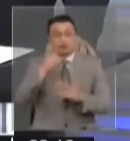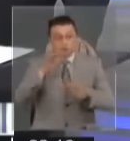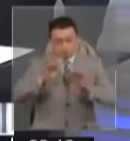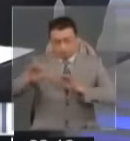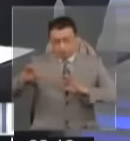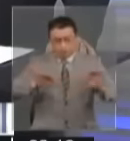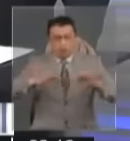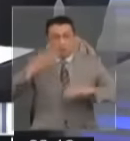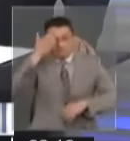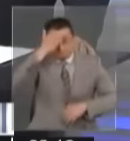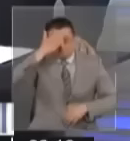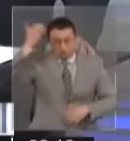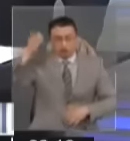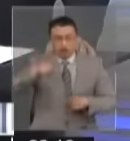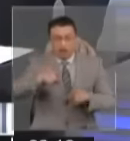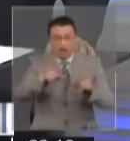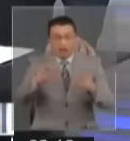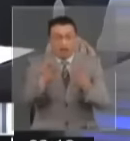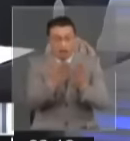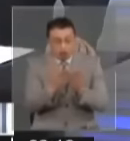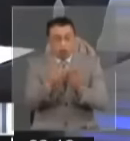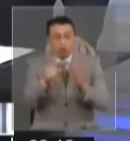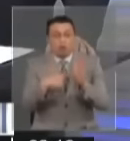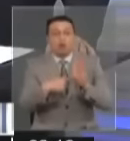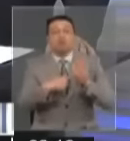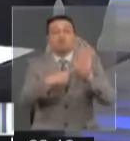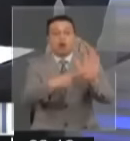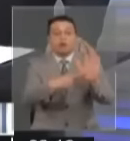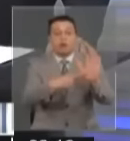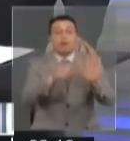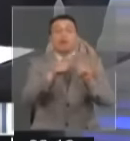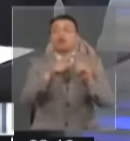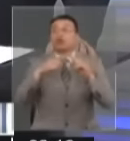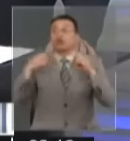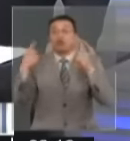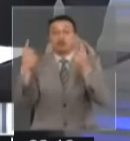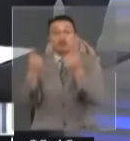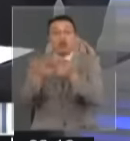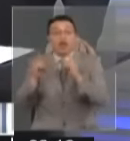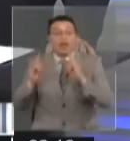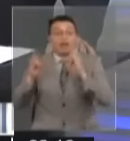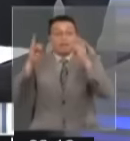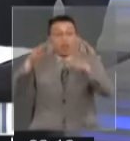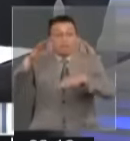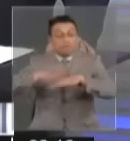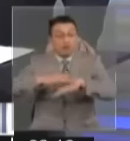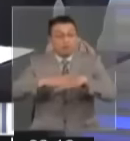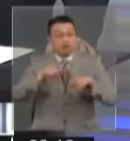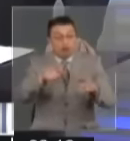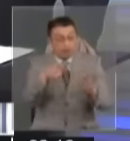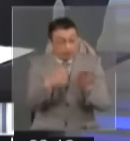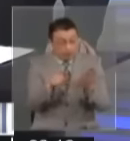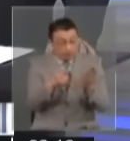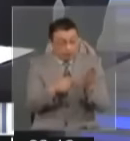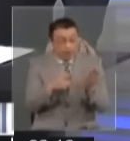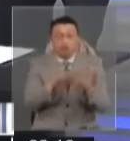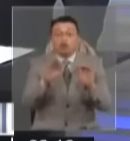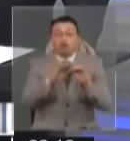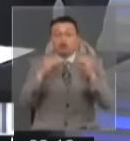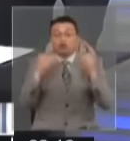profesionales, ¿cierto? Y en ese estudio dan cuenta de que todas las edificaciones, todos los permisos que ellos revisaron, todos